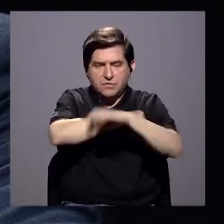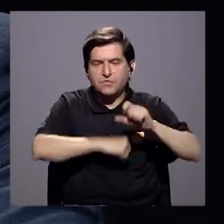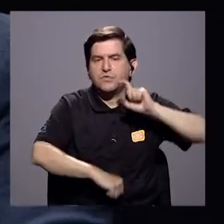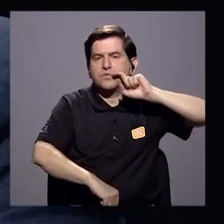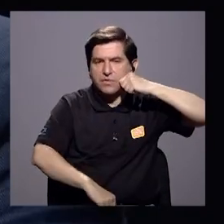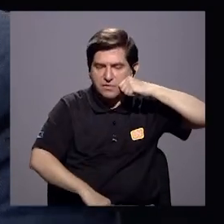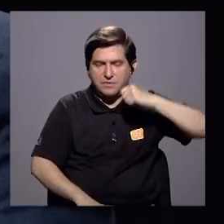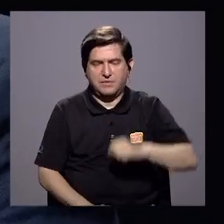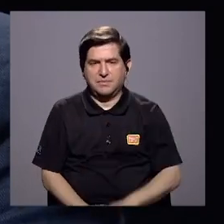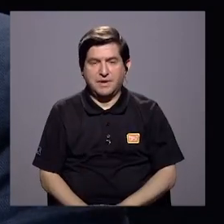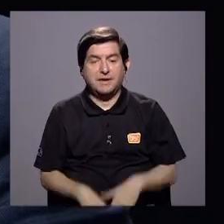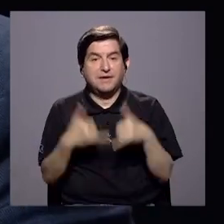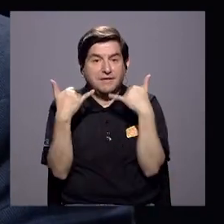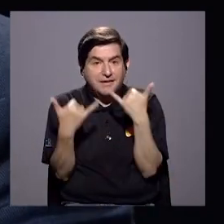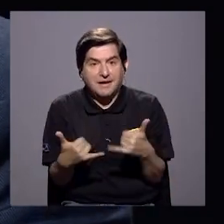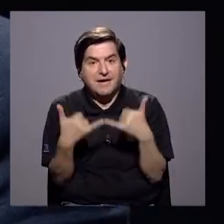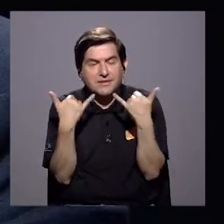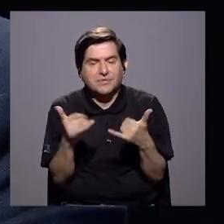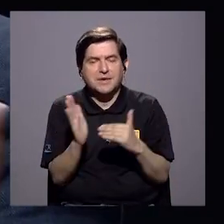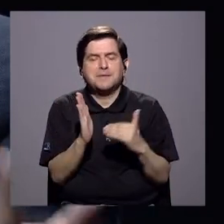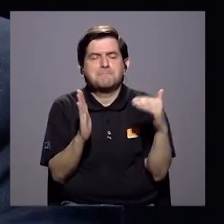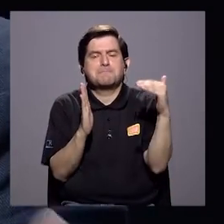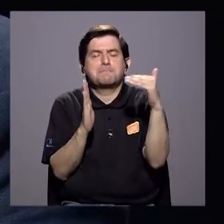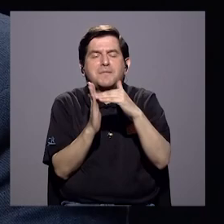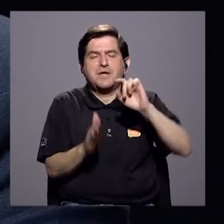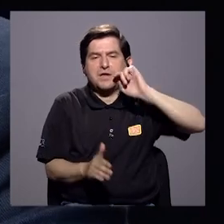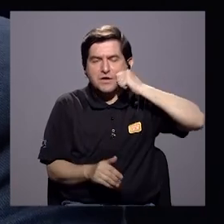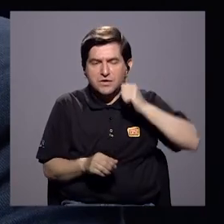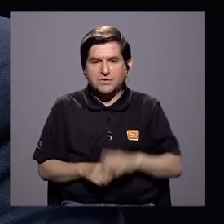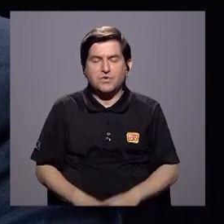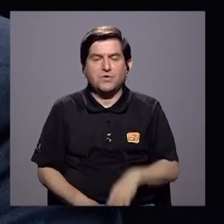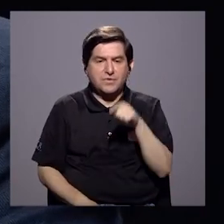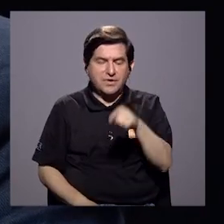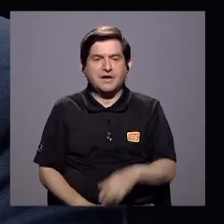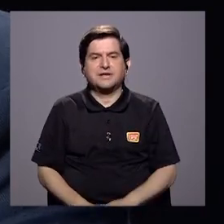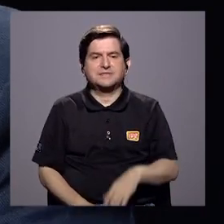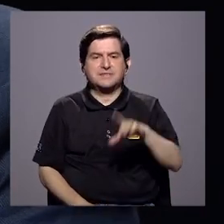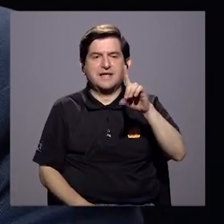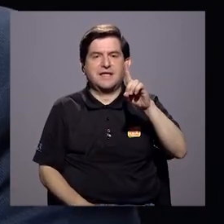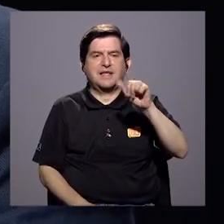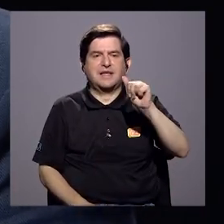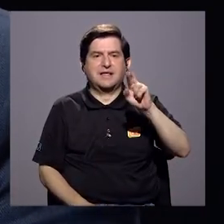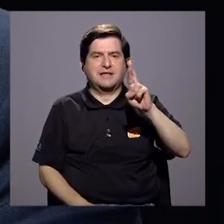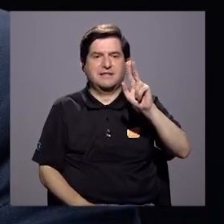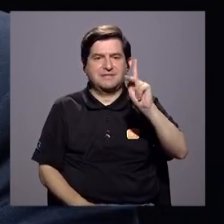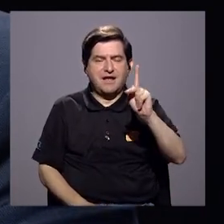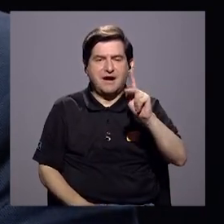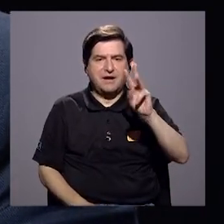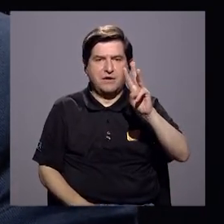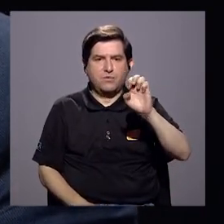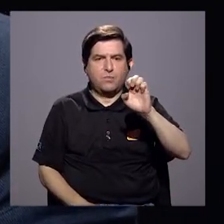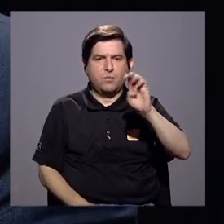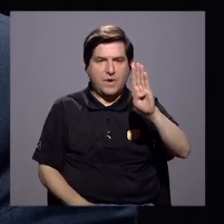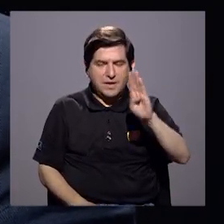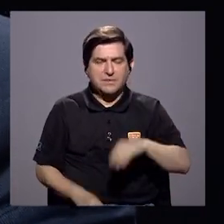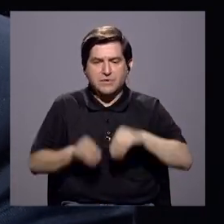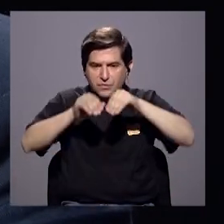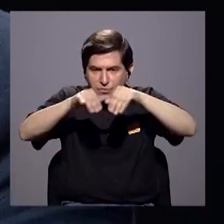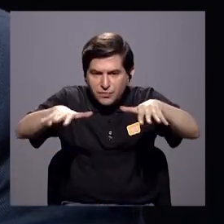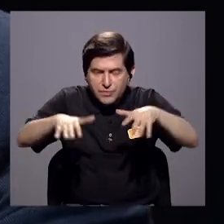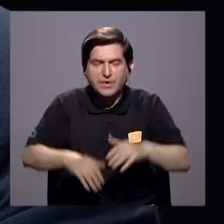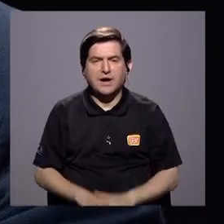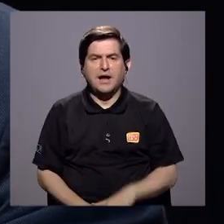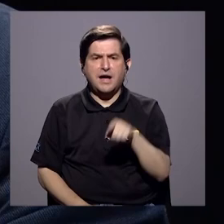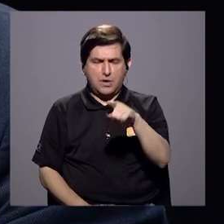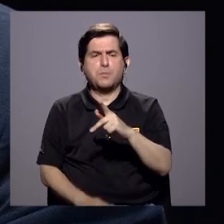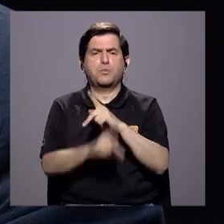que en la actualidad millones de contraseñas se filtran en la web y con eso se cometen delitos informáticos usted